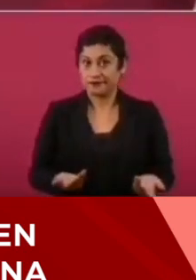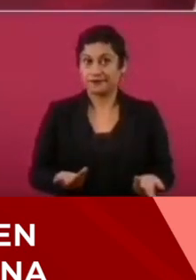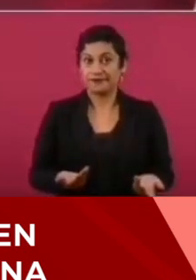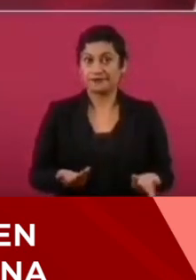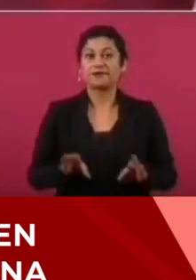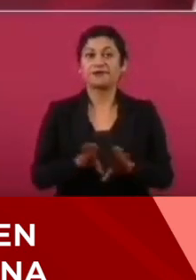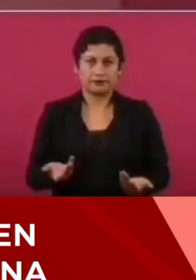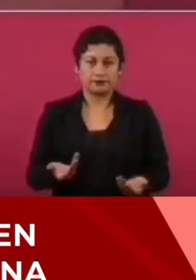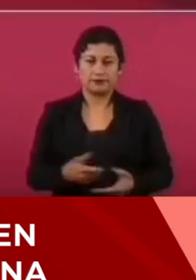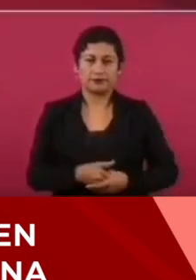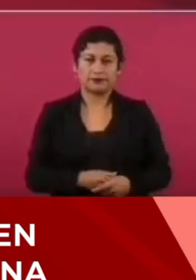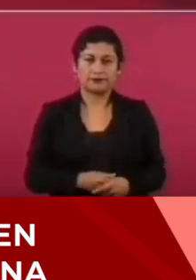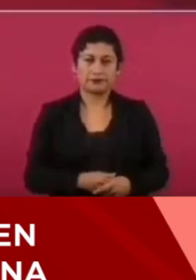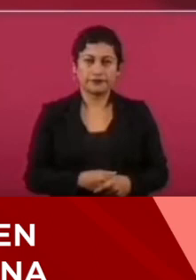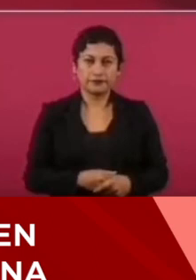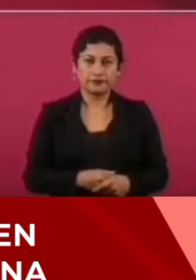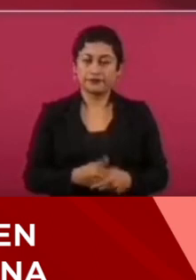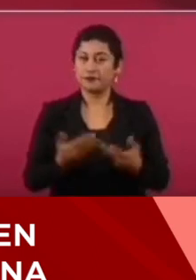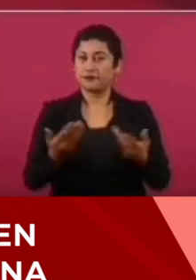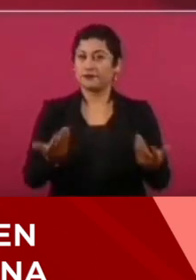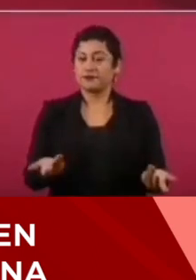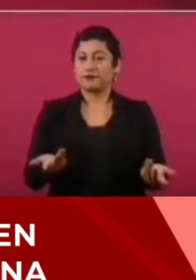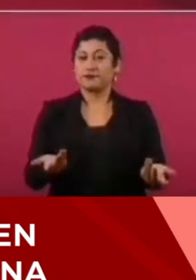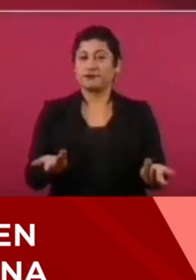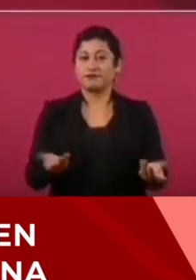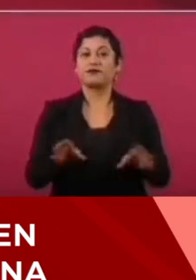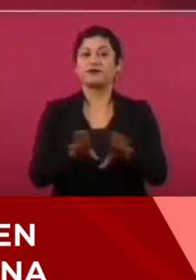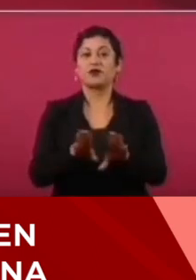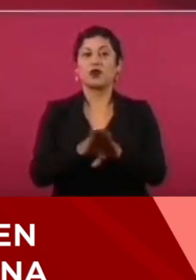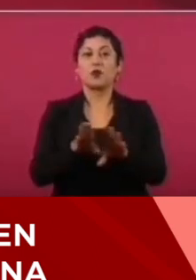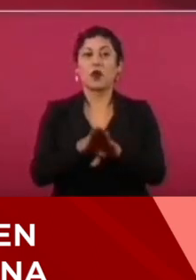ser acarreado y que te estén repartiendo papelitos